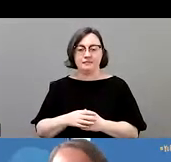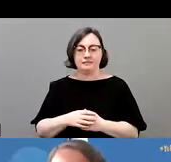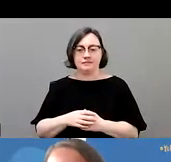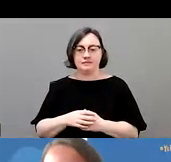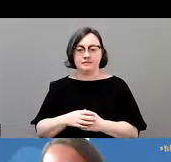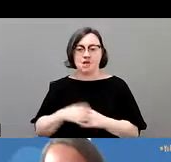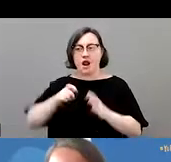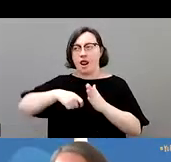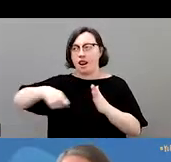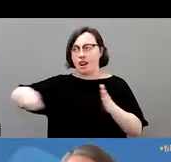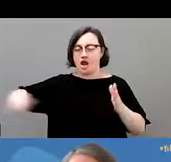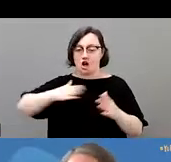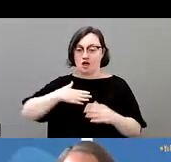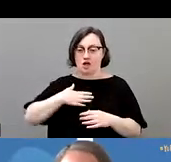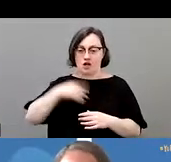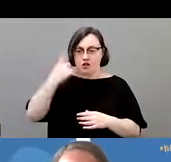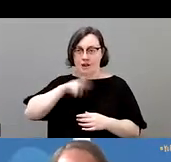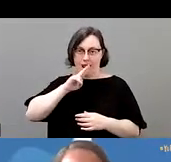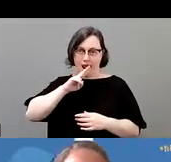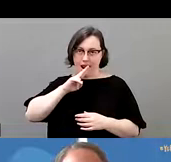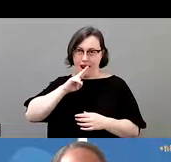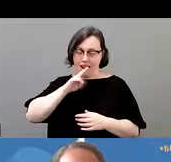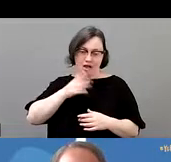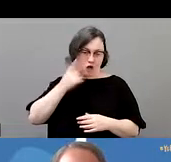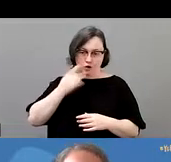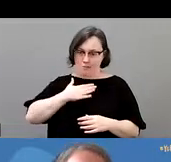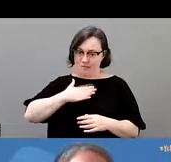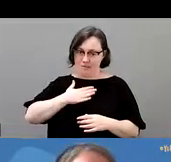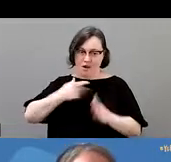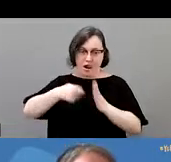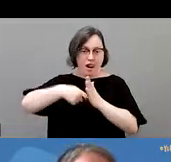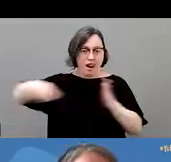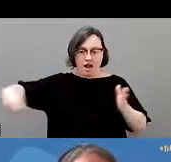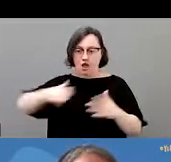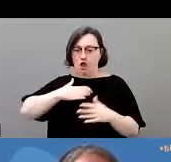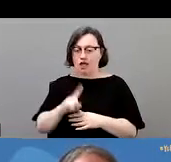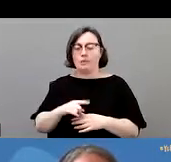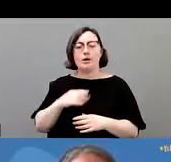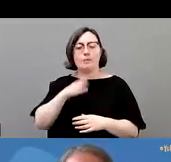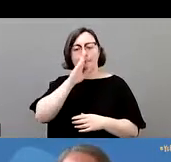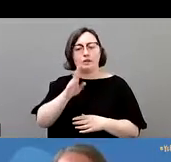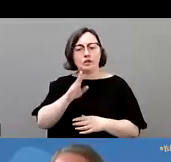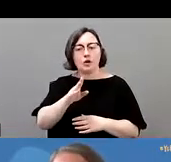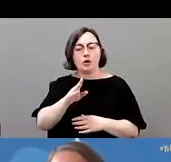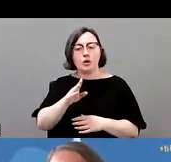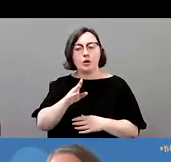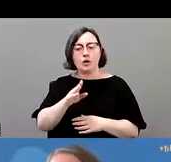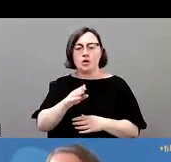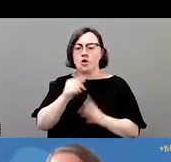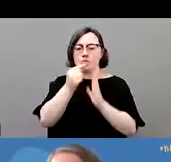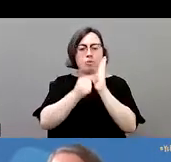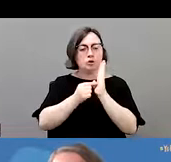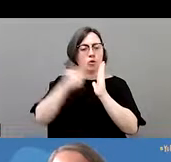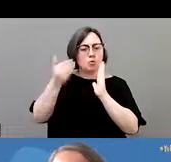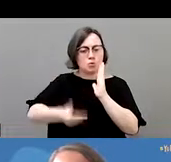No quiero enrollarme mucho, ya sabéis que lo mío es hablar mucho, pero no quiero enrollarme mucho. Lo que sí que quiero es ir a unos puntos que creo que son importantes